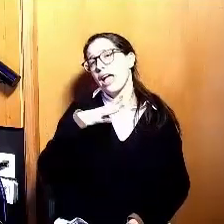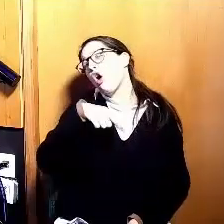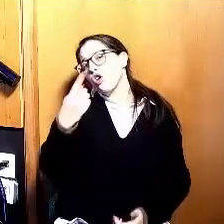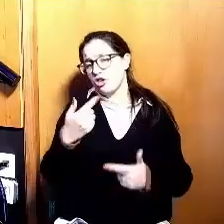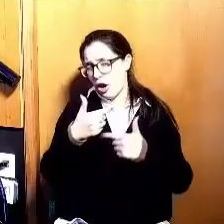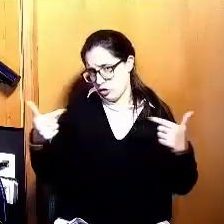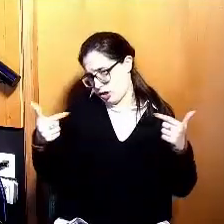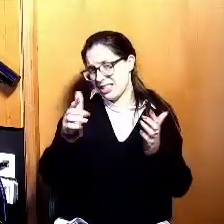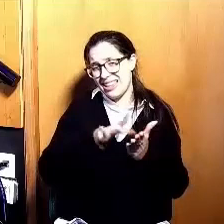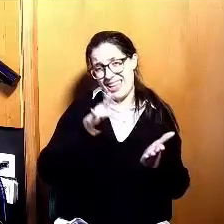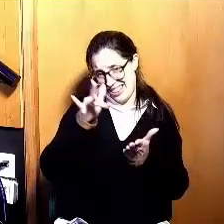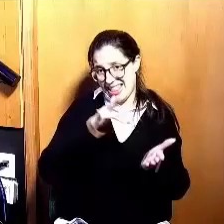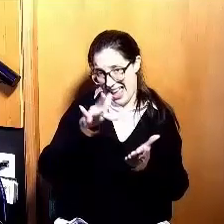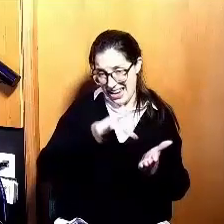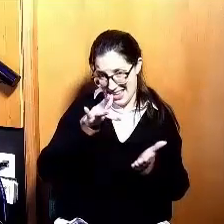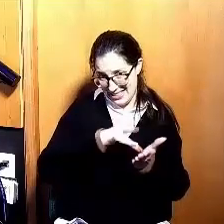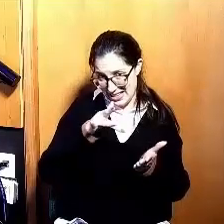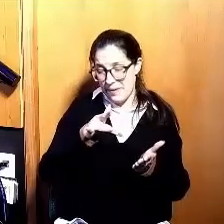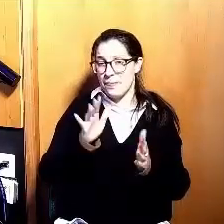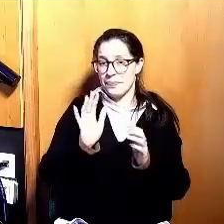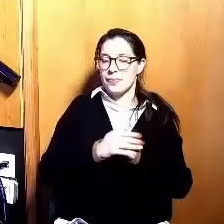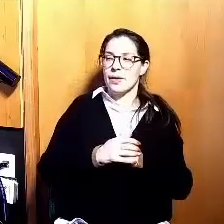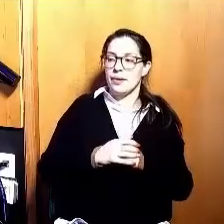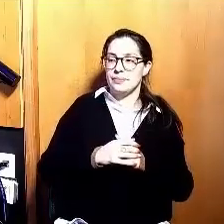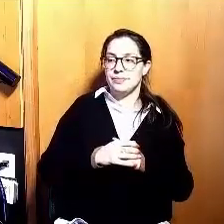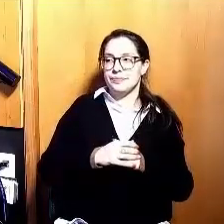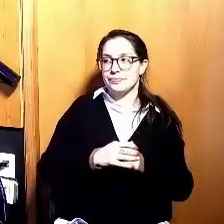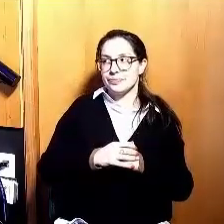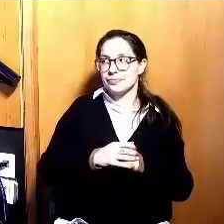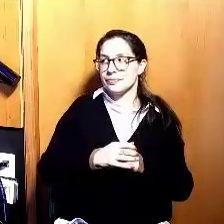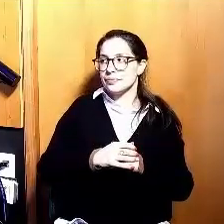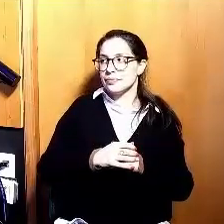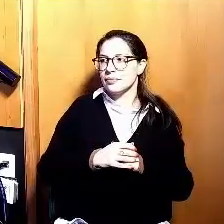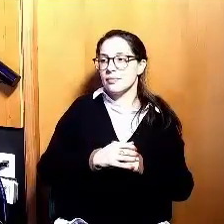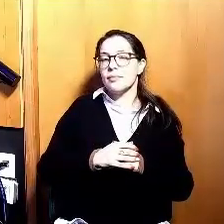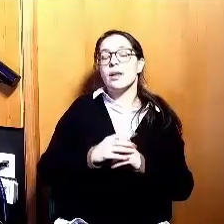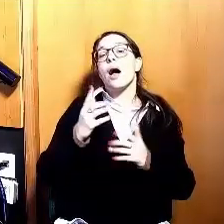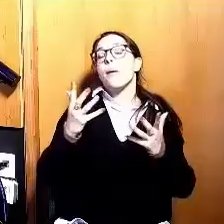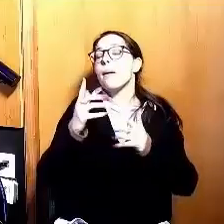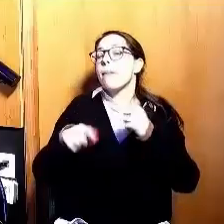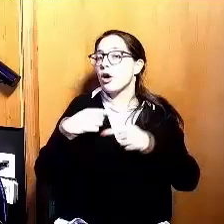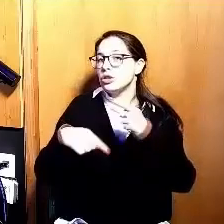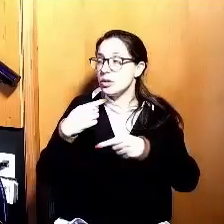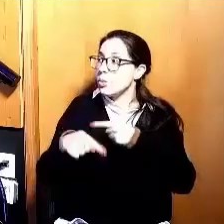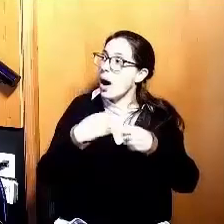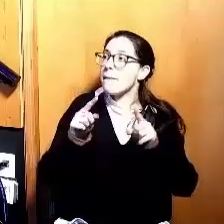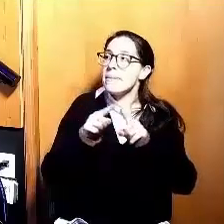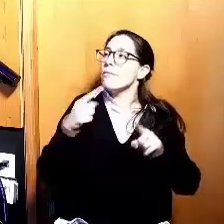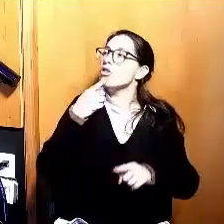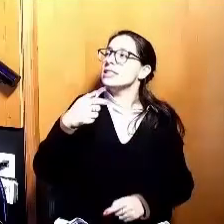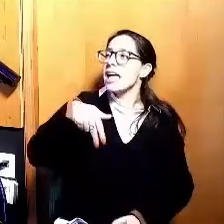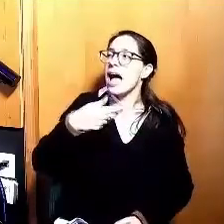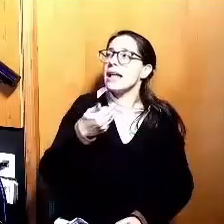digamos. Diferentes velocidades en un mismo país. Y ahí, un poco para seguir lo que decía